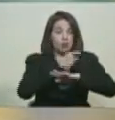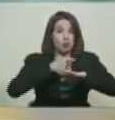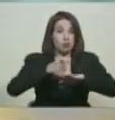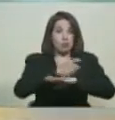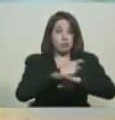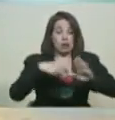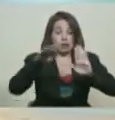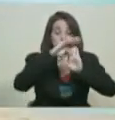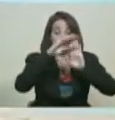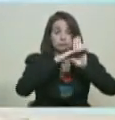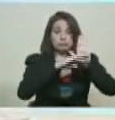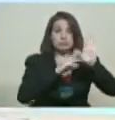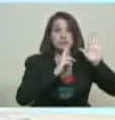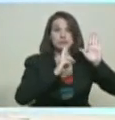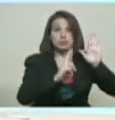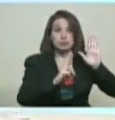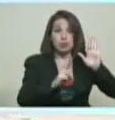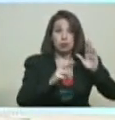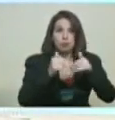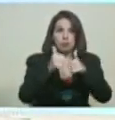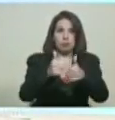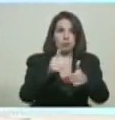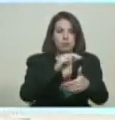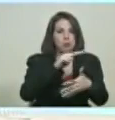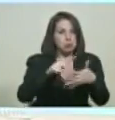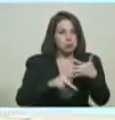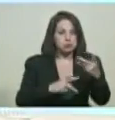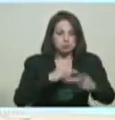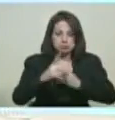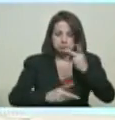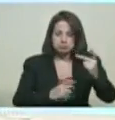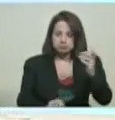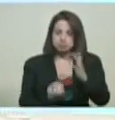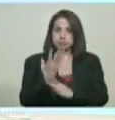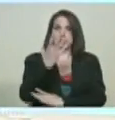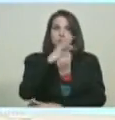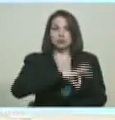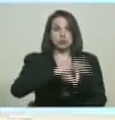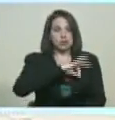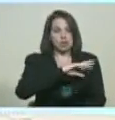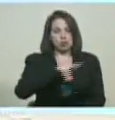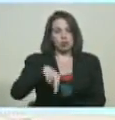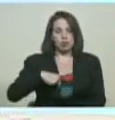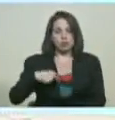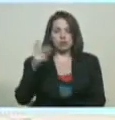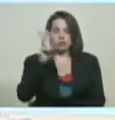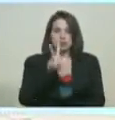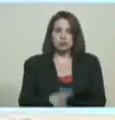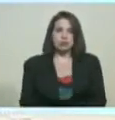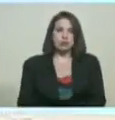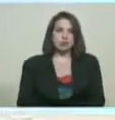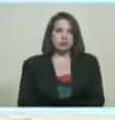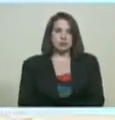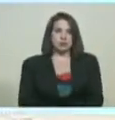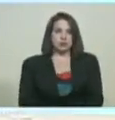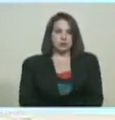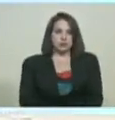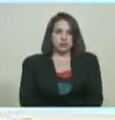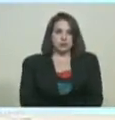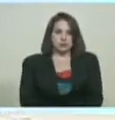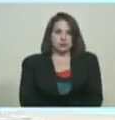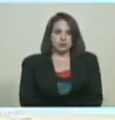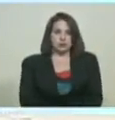tan como resultado un gran producto el surgimiento del socialismo nuestro el brote